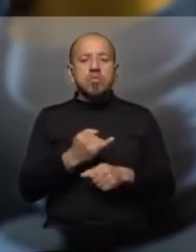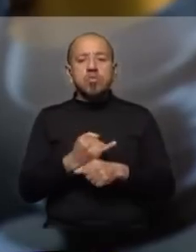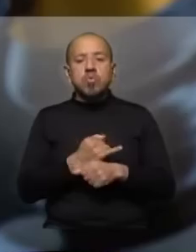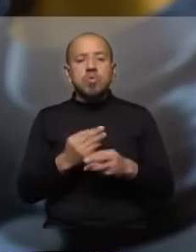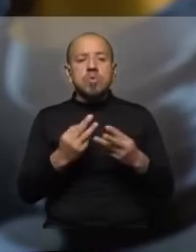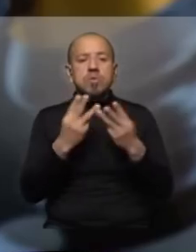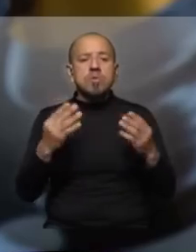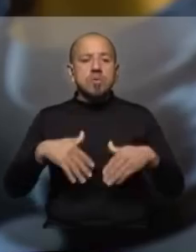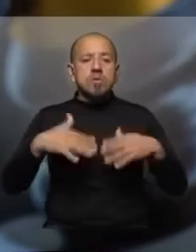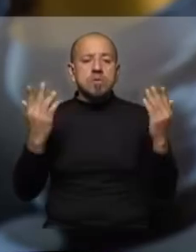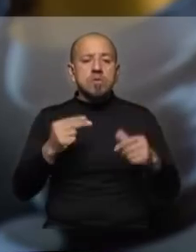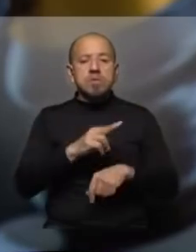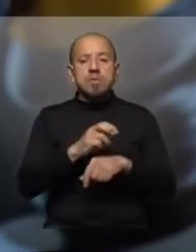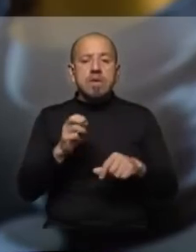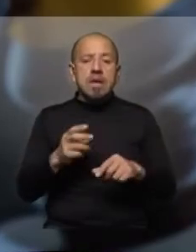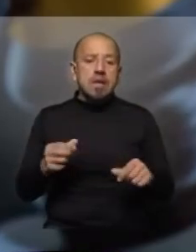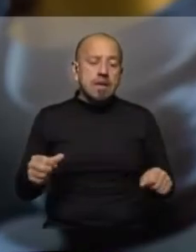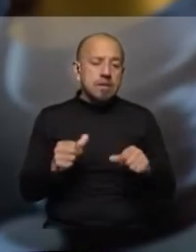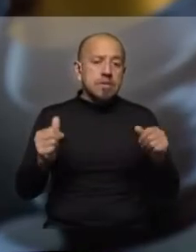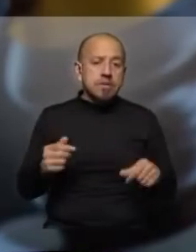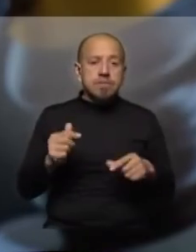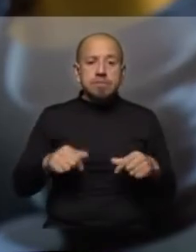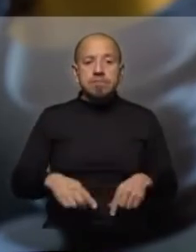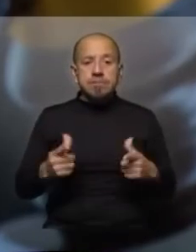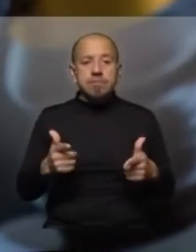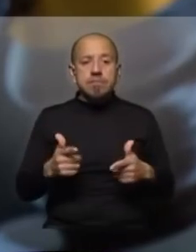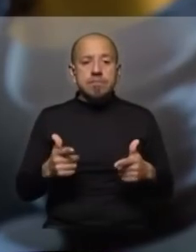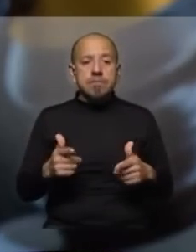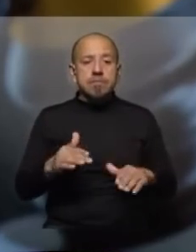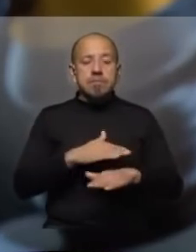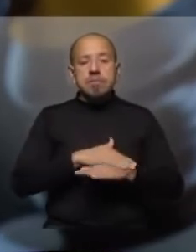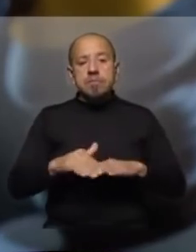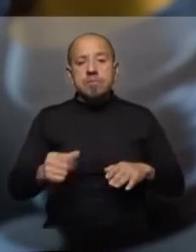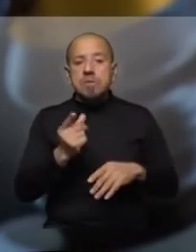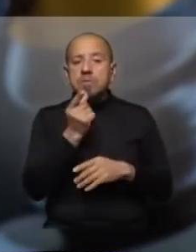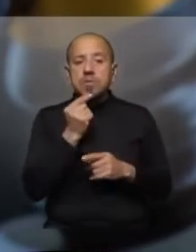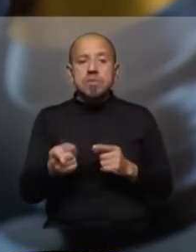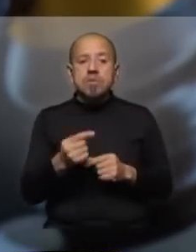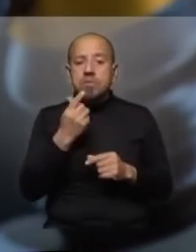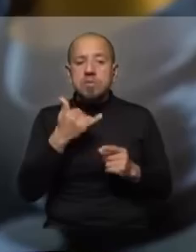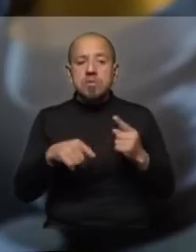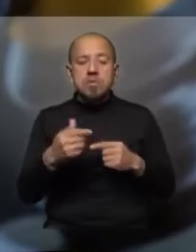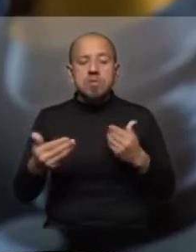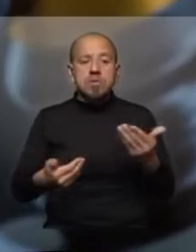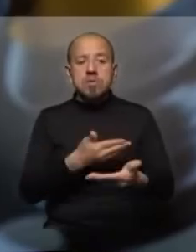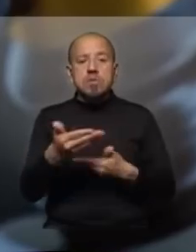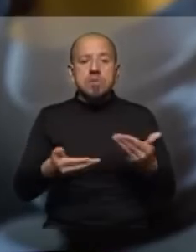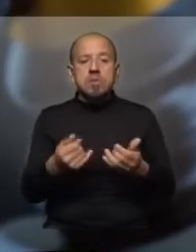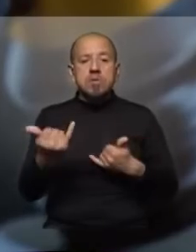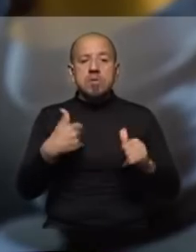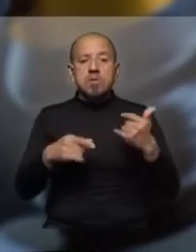decir cada fiscal hace lo que le parece hoy no hay una mesa fiscalía policía como para por ejemplo intercambiar información y